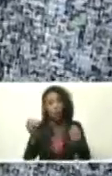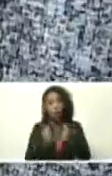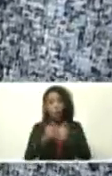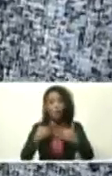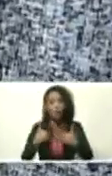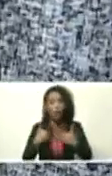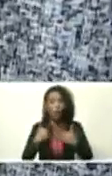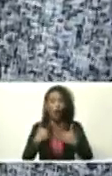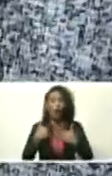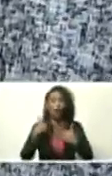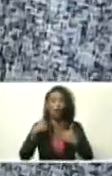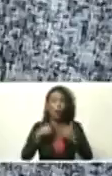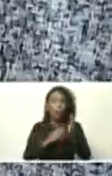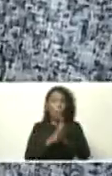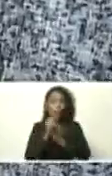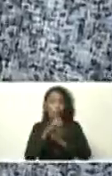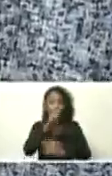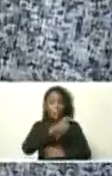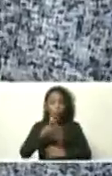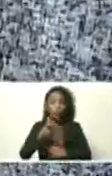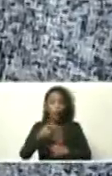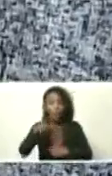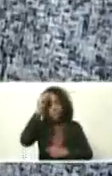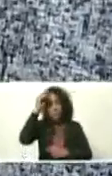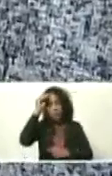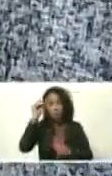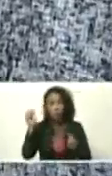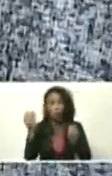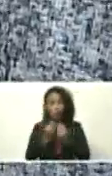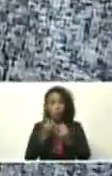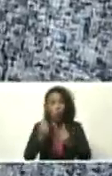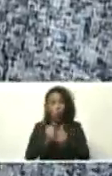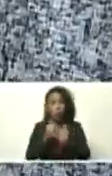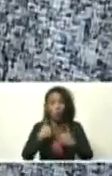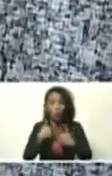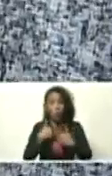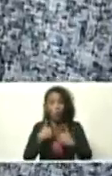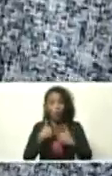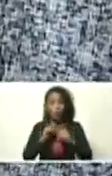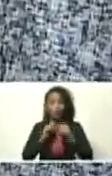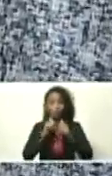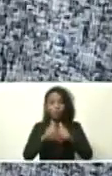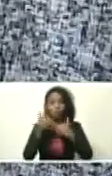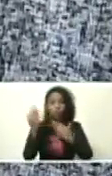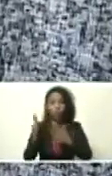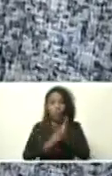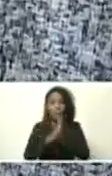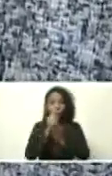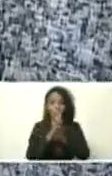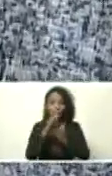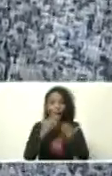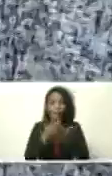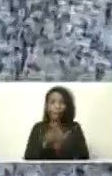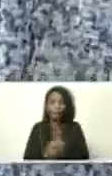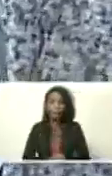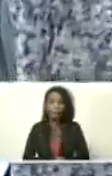en que las personas que están aprendiendo conmigo pues están también iniciándose en el emprendimiento. Muchas